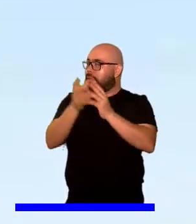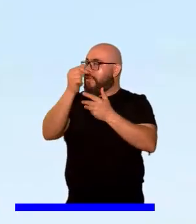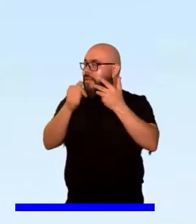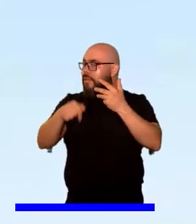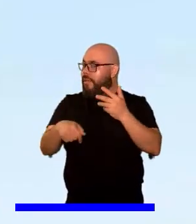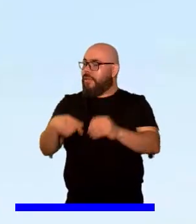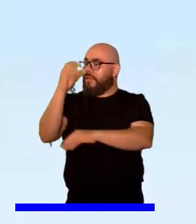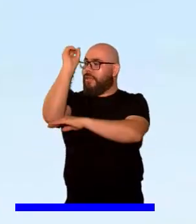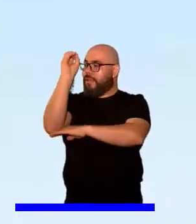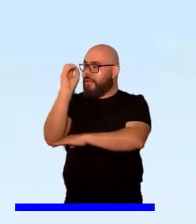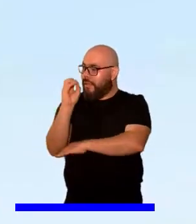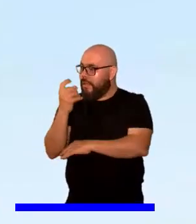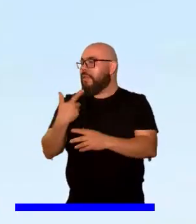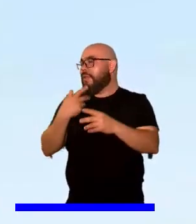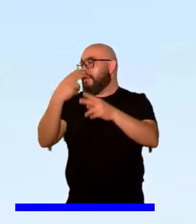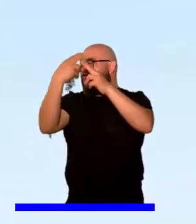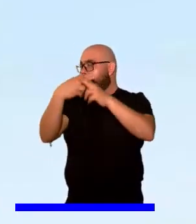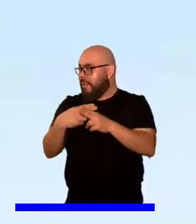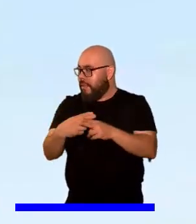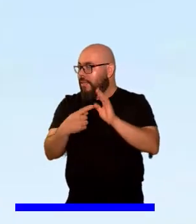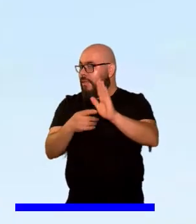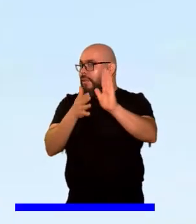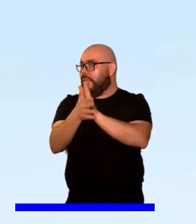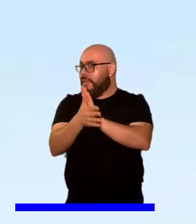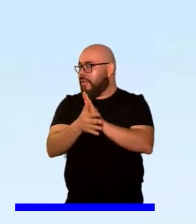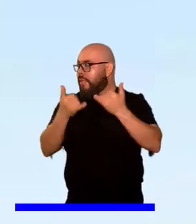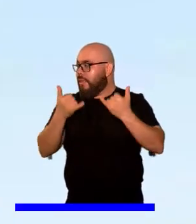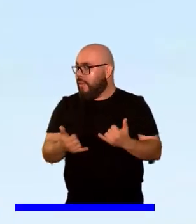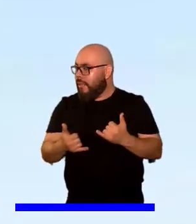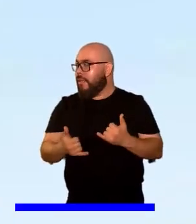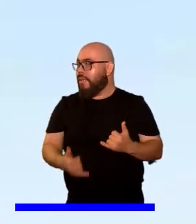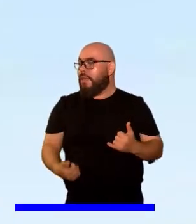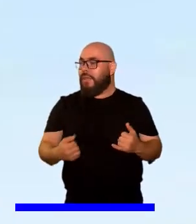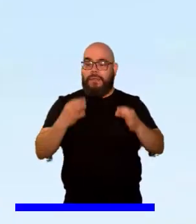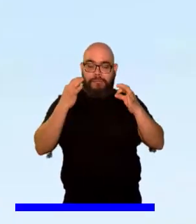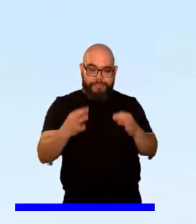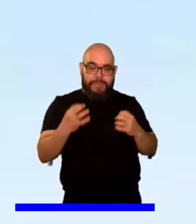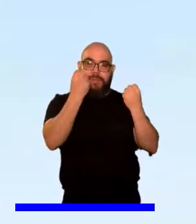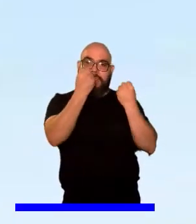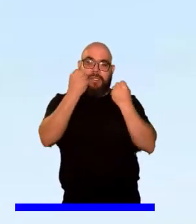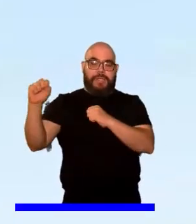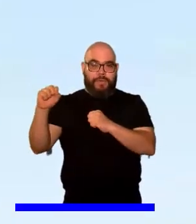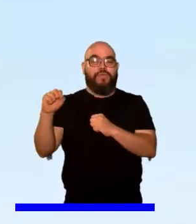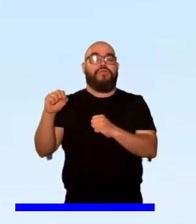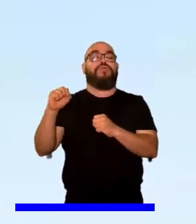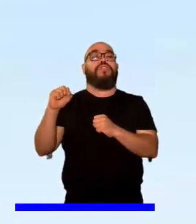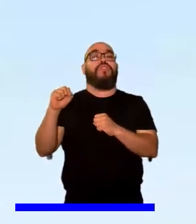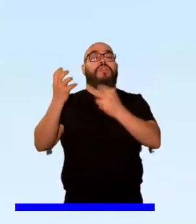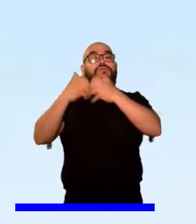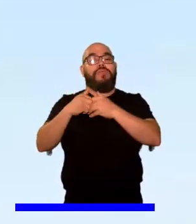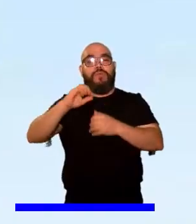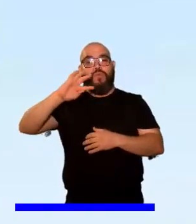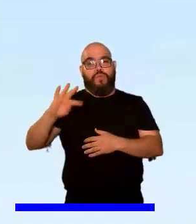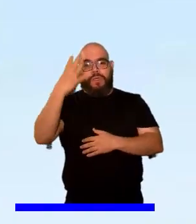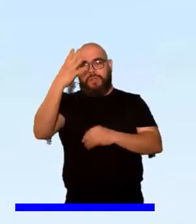conferencias, que está en el nombre de las conferencias, pero que estamos en la cuarta revolución industrial. Para poder saber qué es eso de la